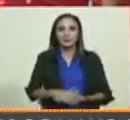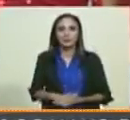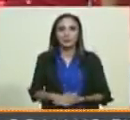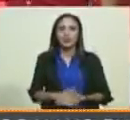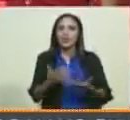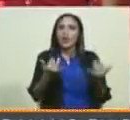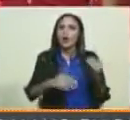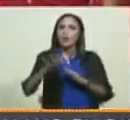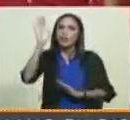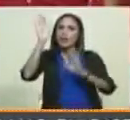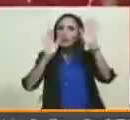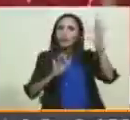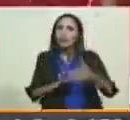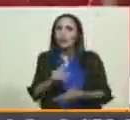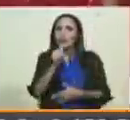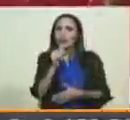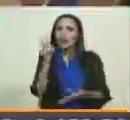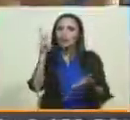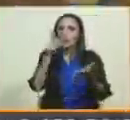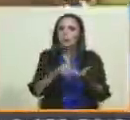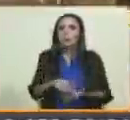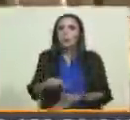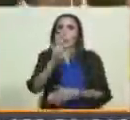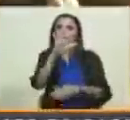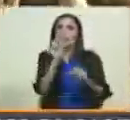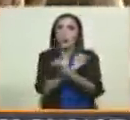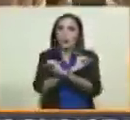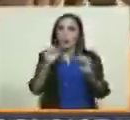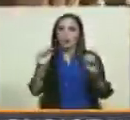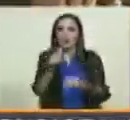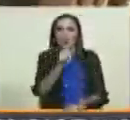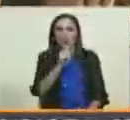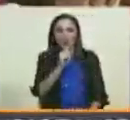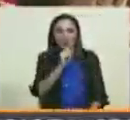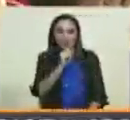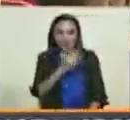Levanten la mano los que van a salir a votar a las 5 de la mañana.